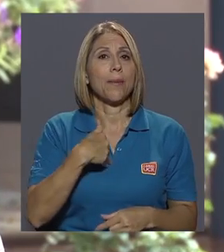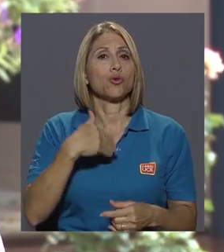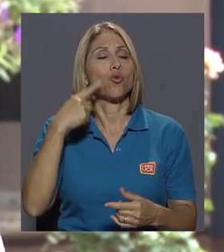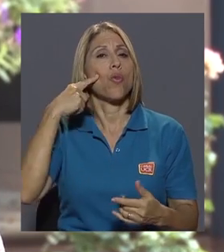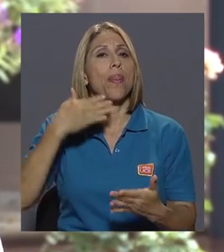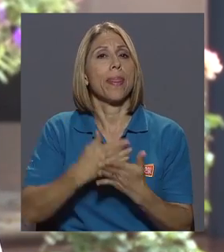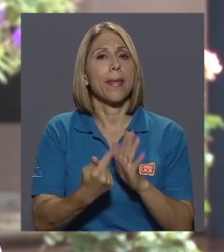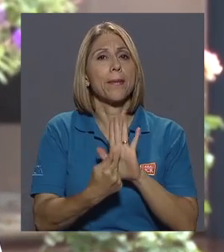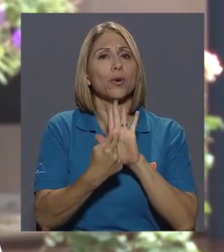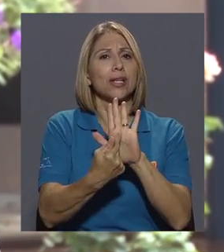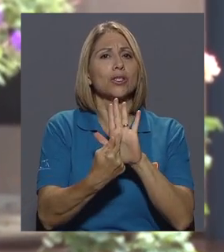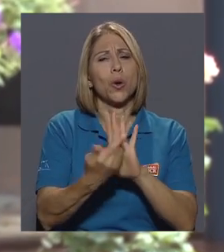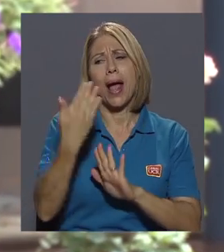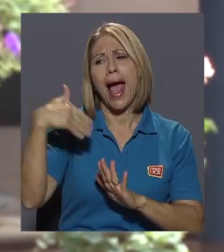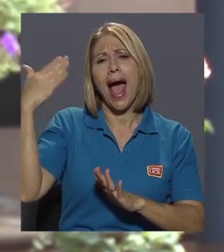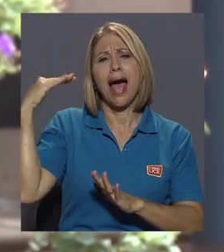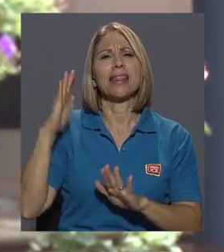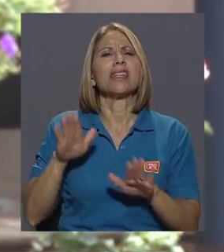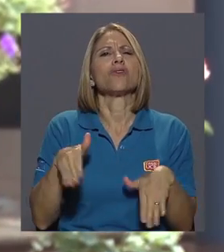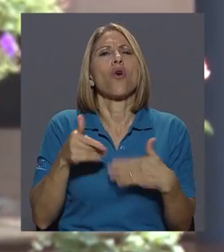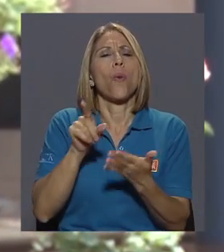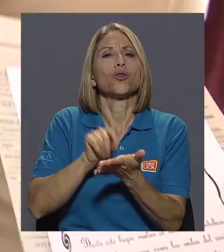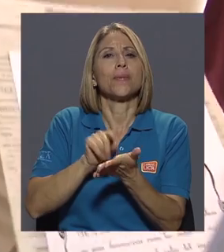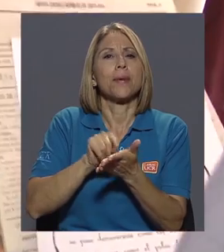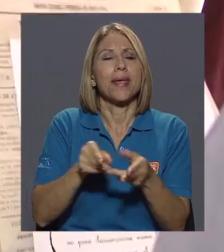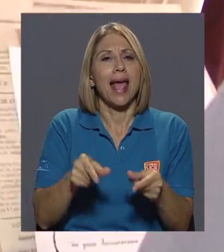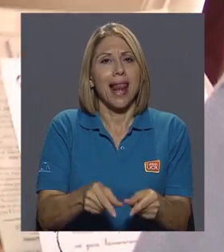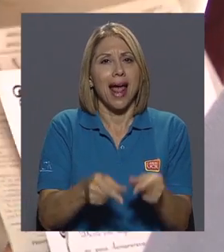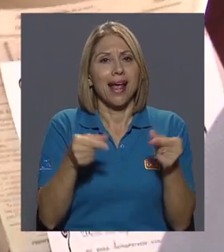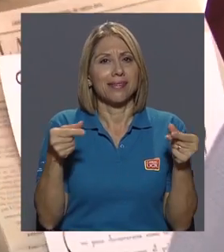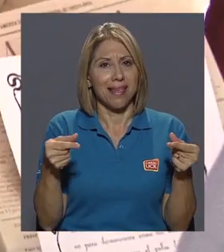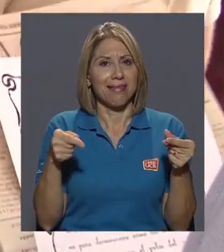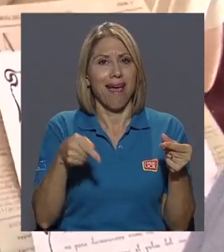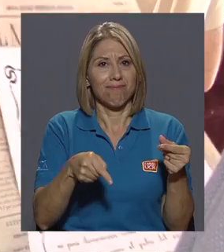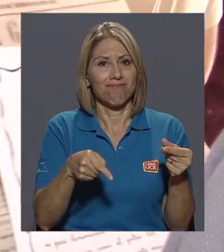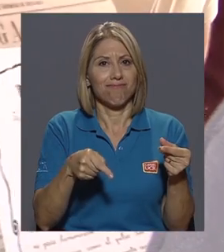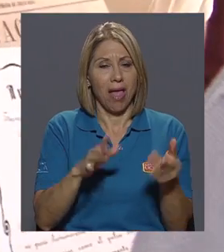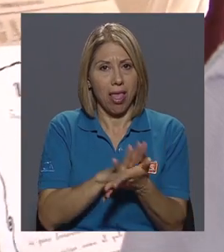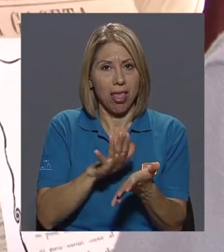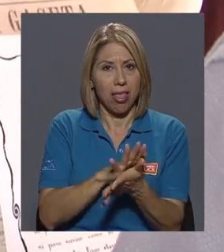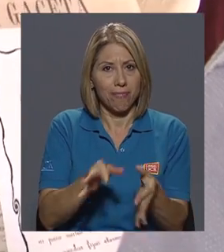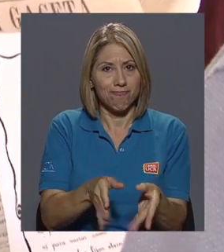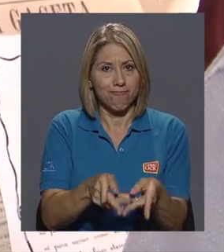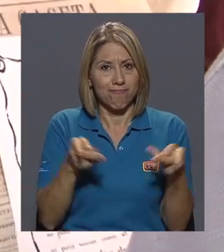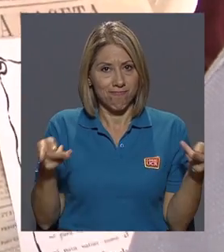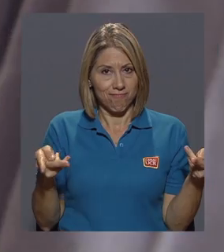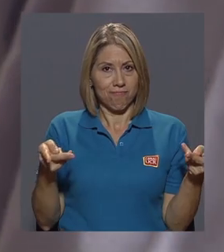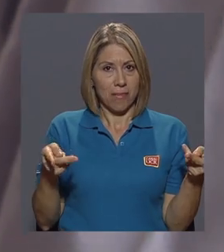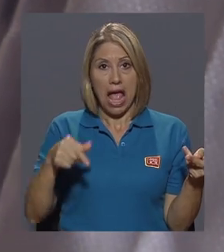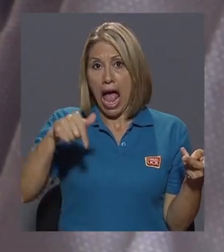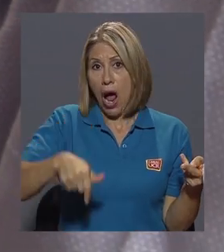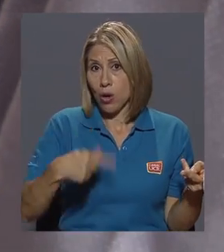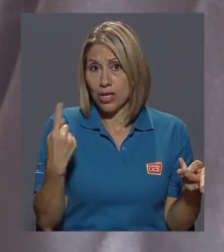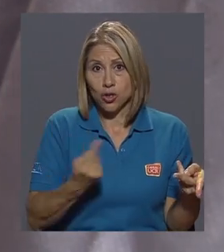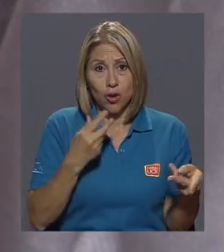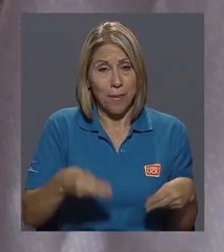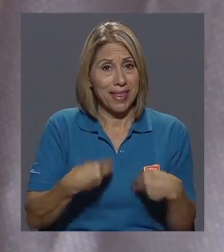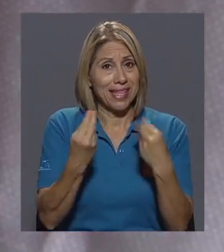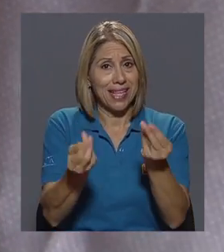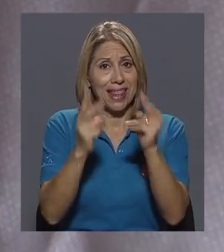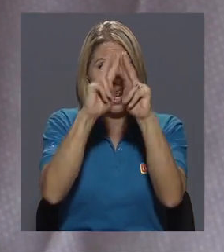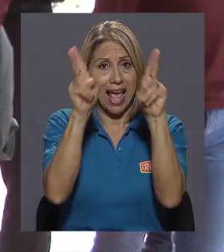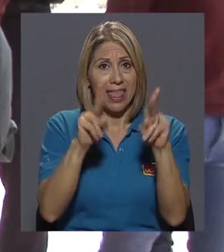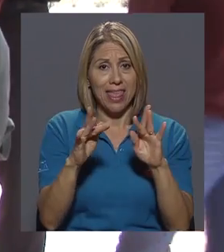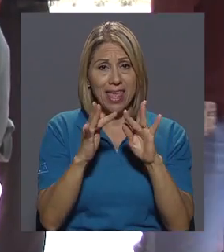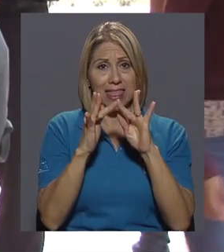demostración de cómo se imprimía antes la gaceta de manera física hoy en día la gaceta sólo se entrega de forma